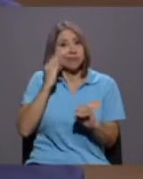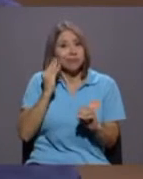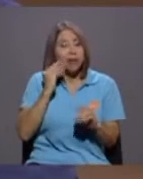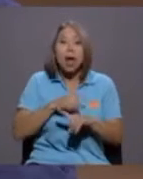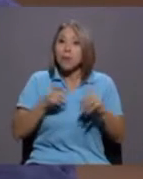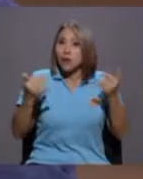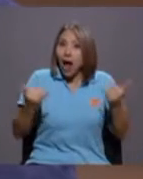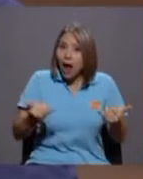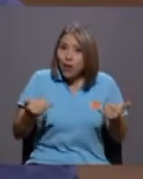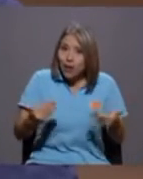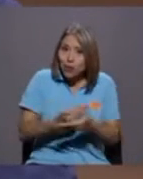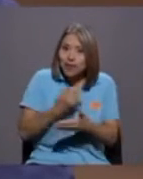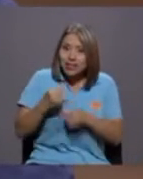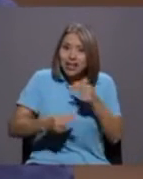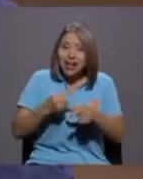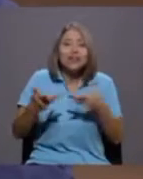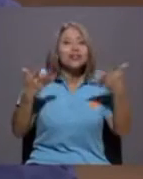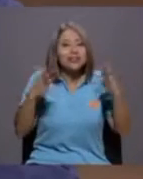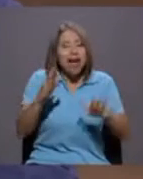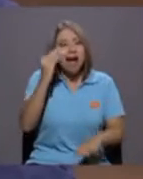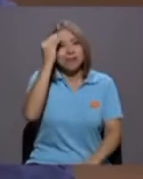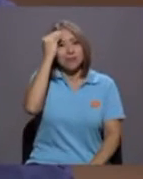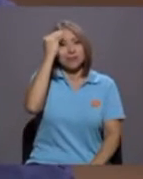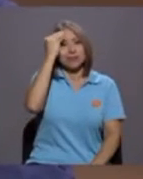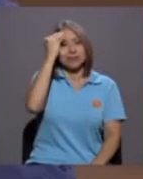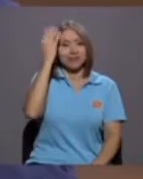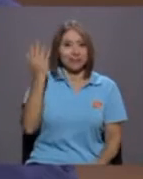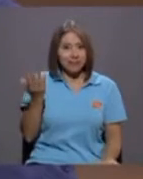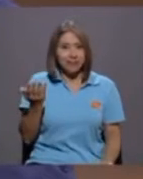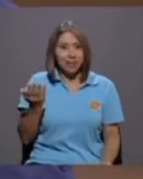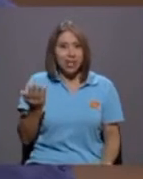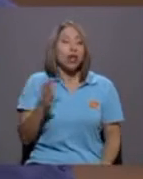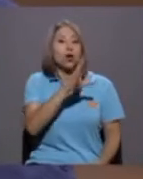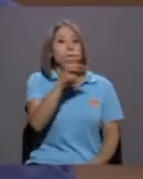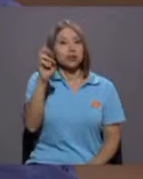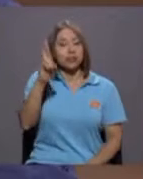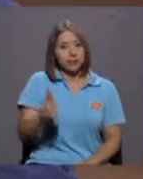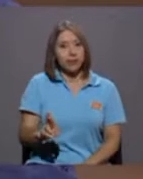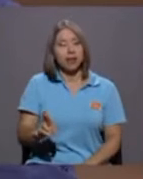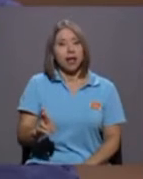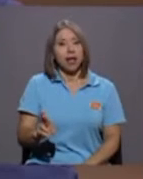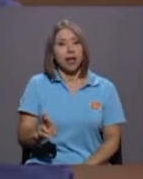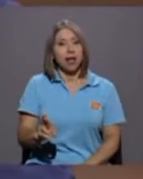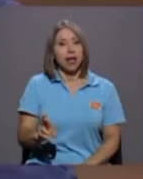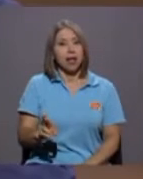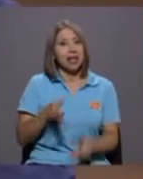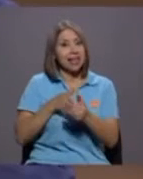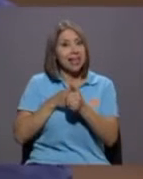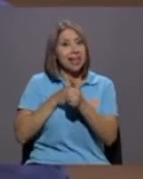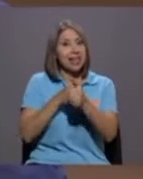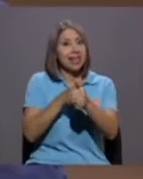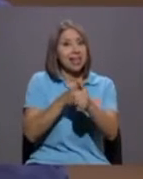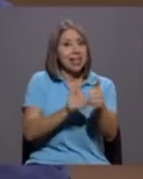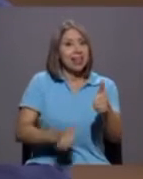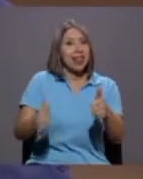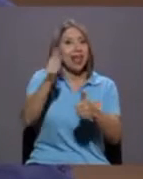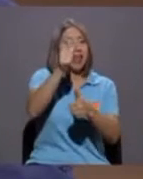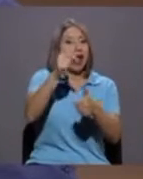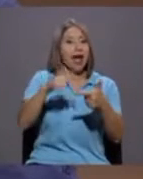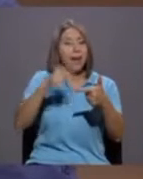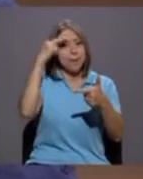vienen incorporando el chip. Yo quiero señalar que en ese sentido Costa Rica lidera junto con México y